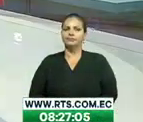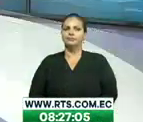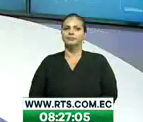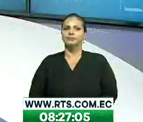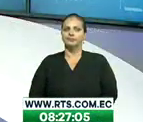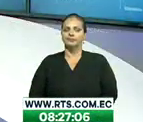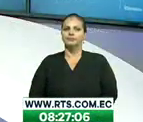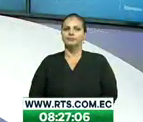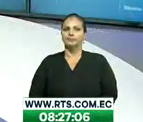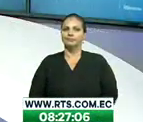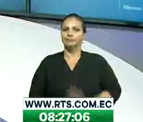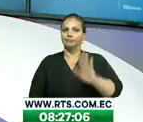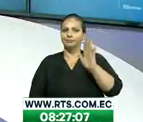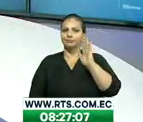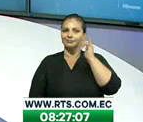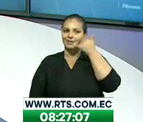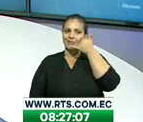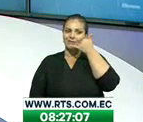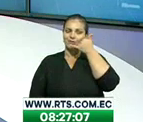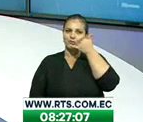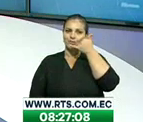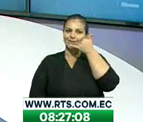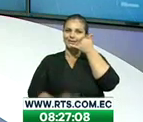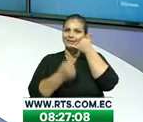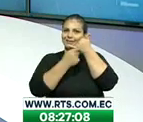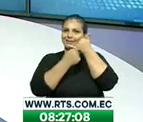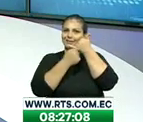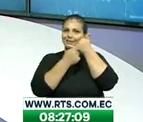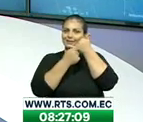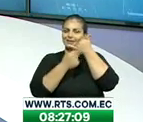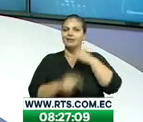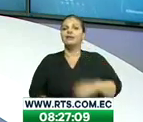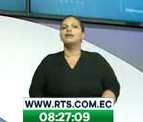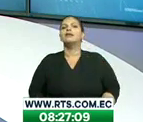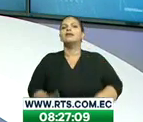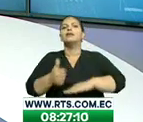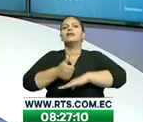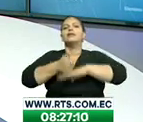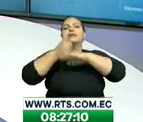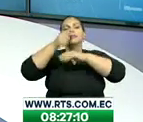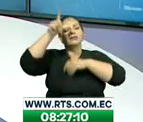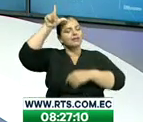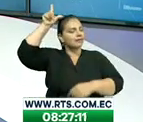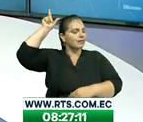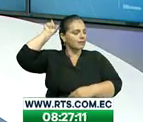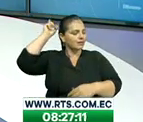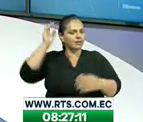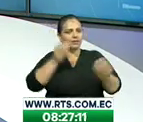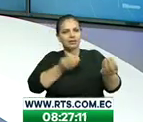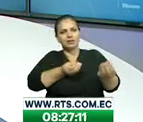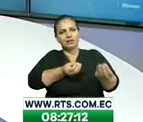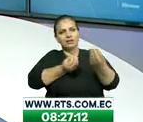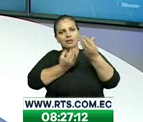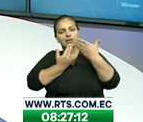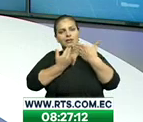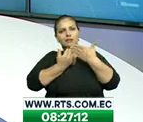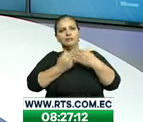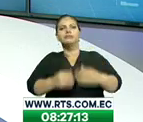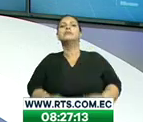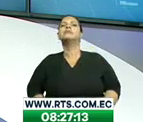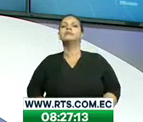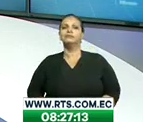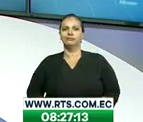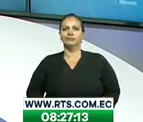Bueno, lo que estábamos hablando, me acaba de llamar el señor general La Lama también para informarme el hecho de